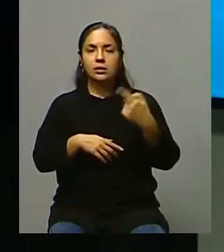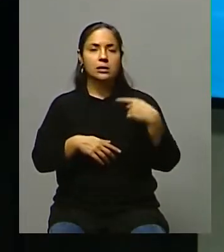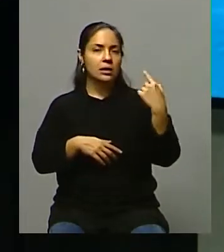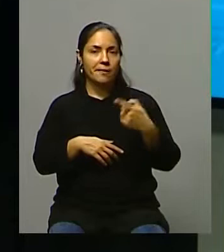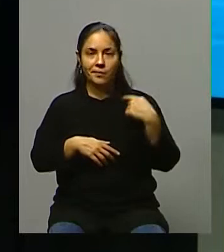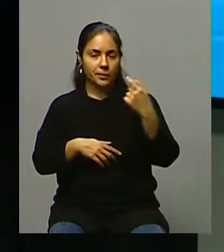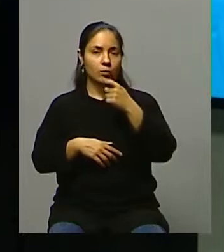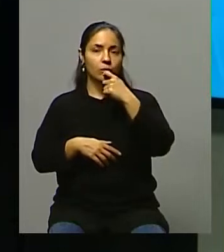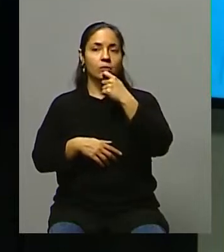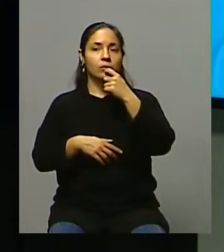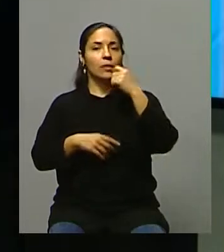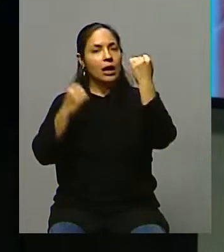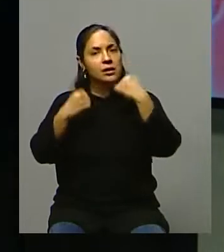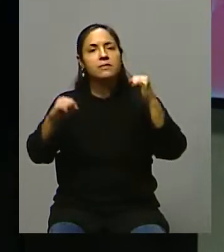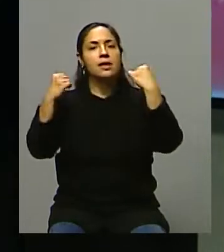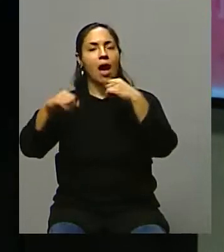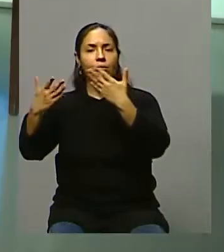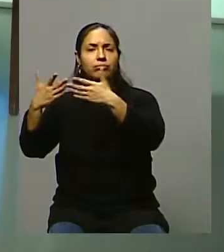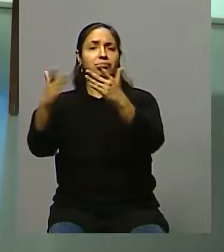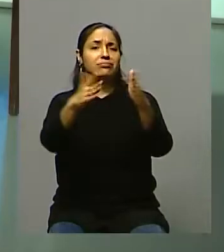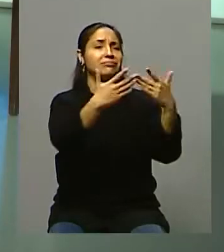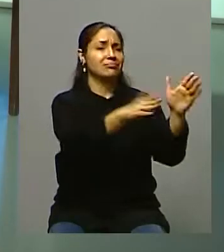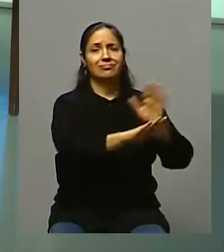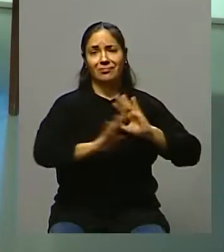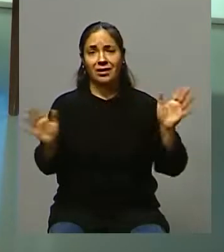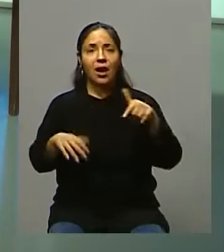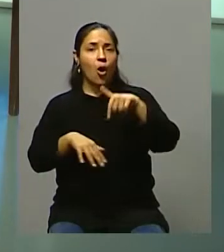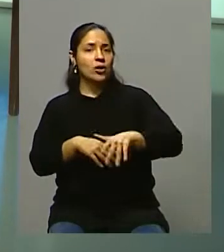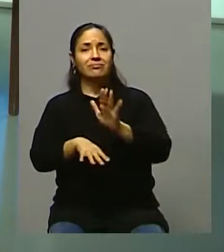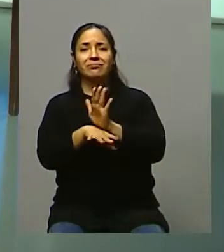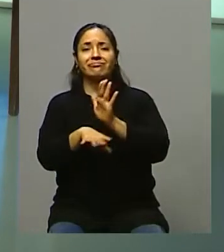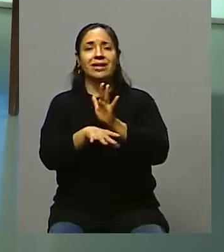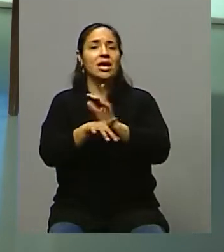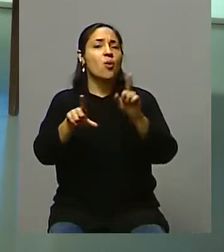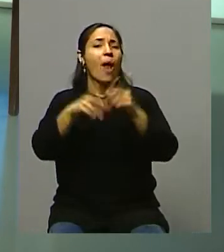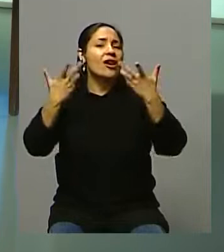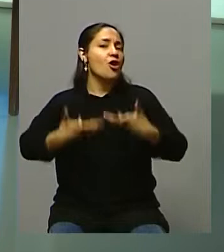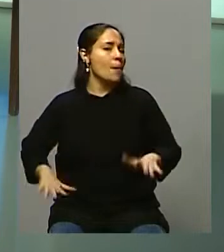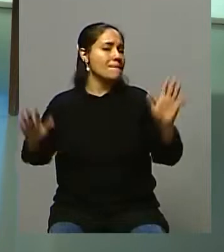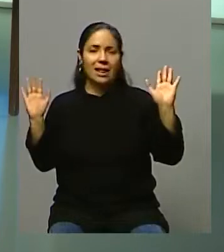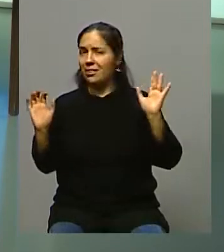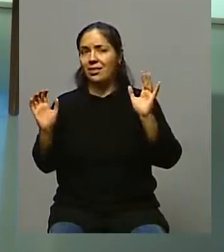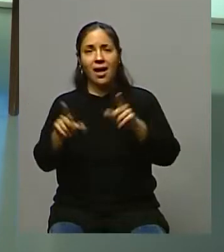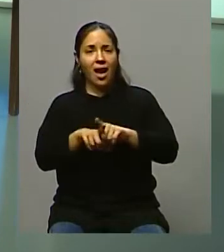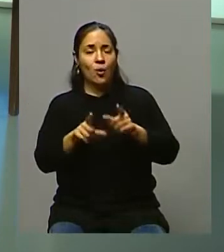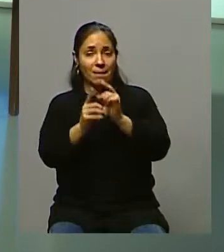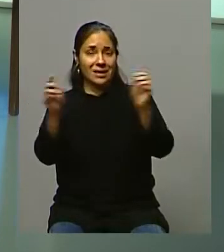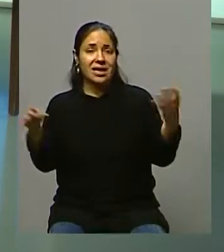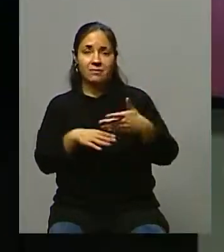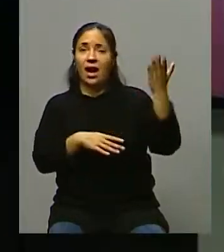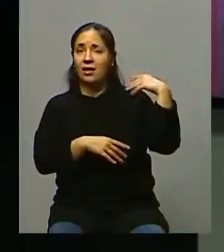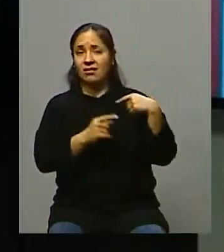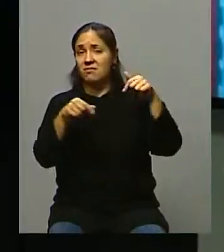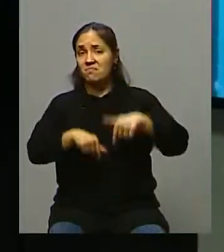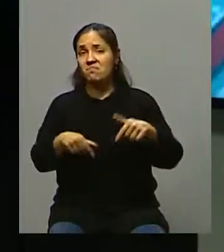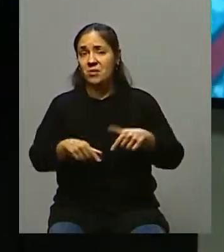haya más actividades, podríamos decir que estamos, digamos, actuando y viviendo normalmente, como lo hacíamos previo a la pandemia.